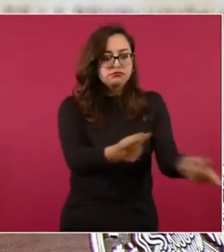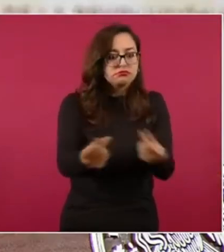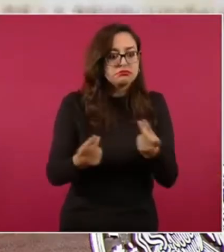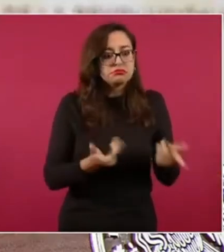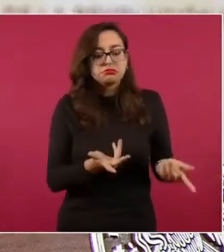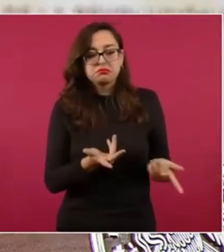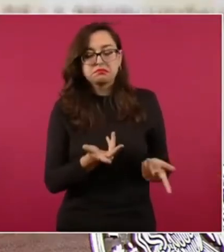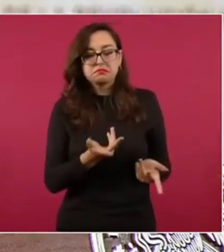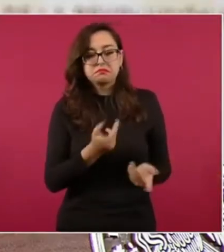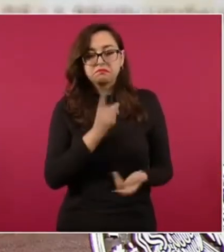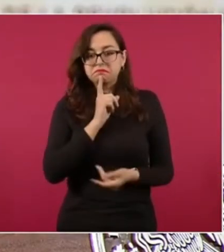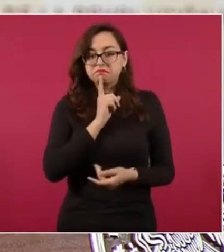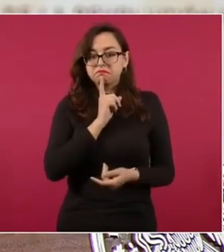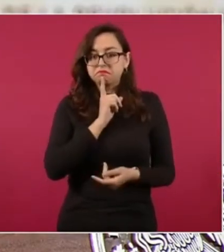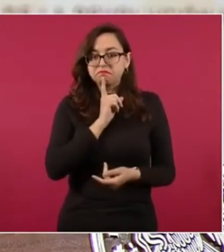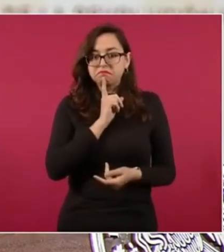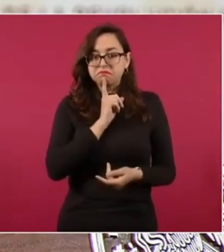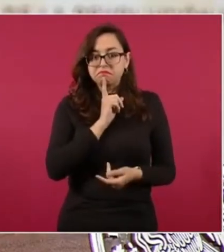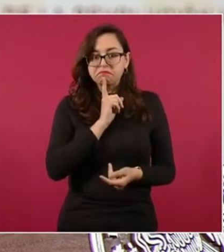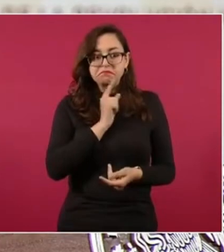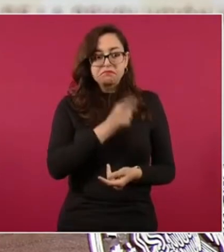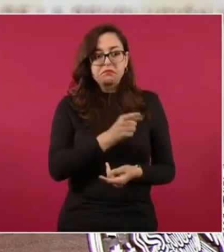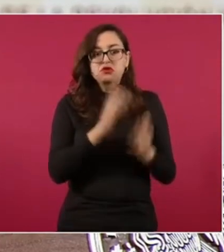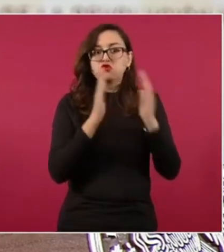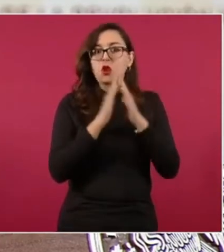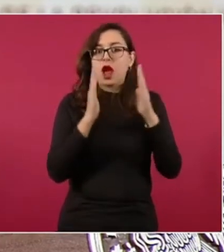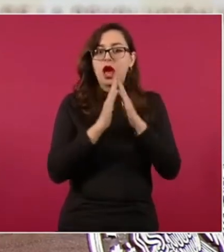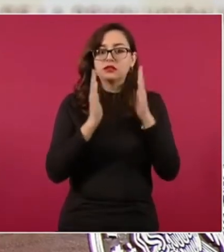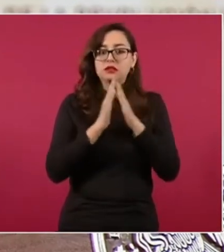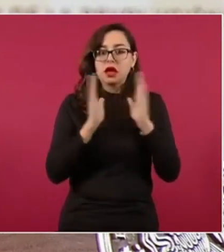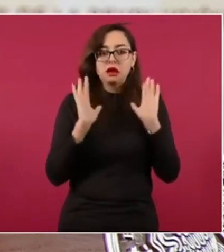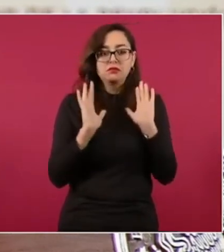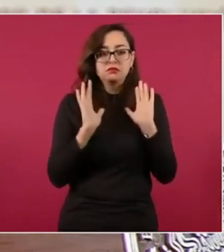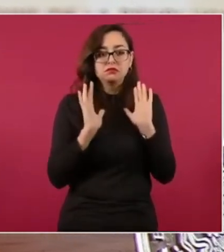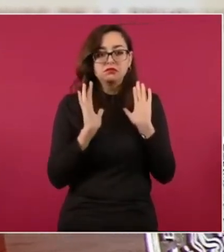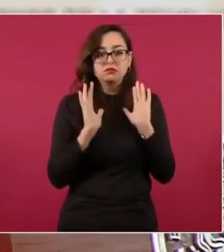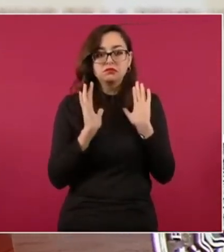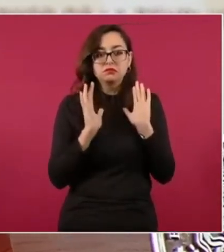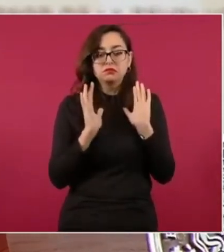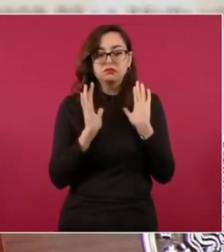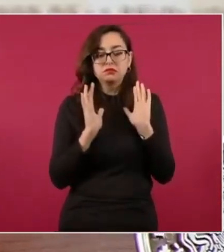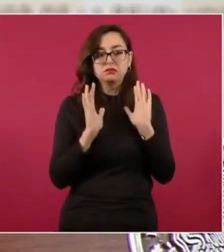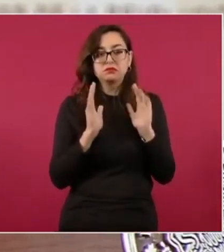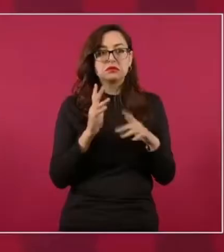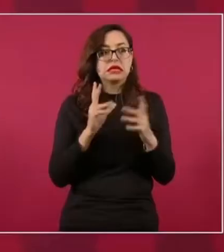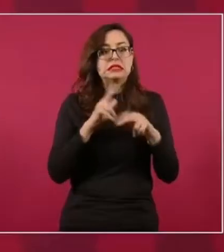Pero a estos ni siquiera les da el sol. Traen un amarillo